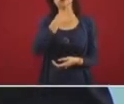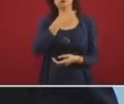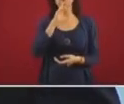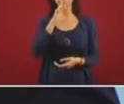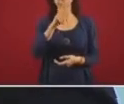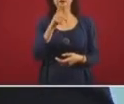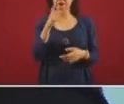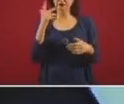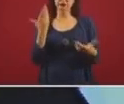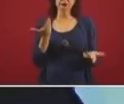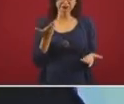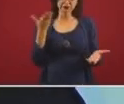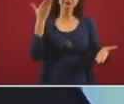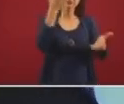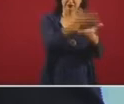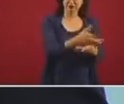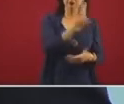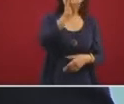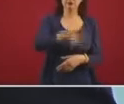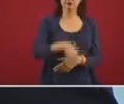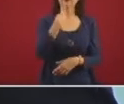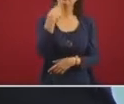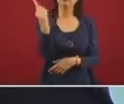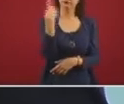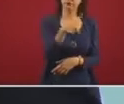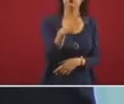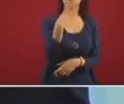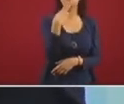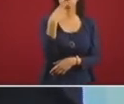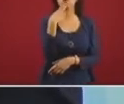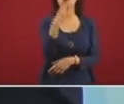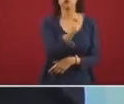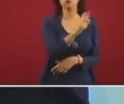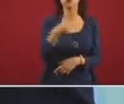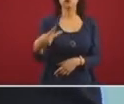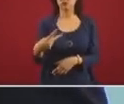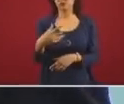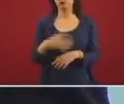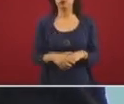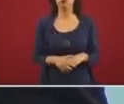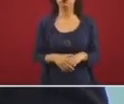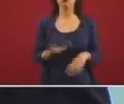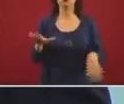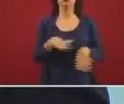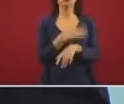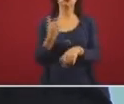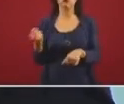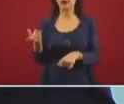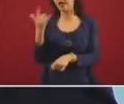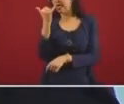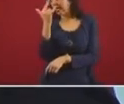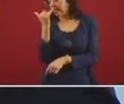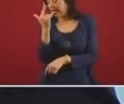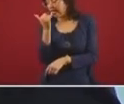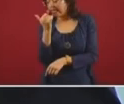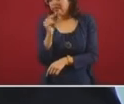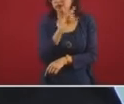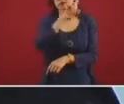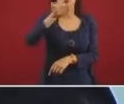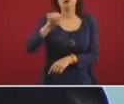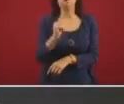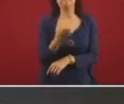Ricardo Sheffield Padilla, titular de la Profeco, ha advertido que incrementar los precios de los insumos básicos de manera injustificada llevaría